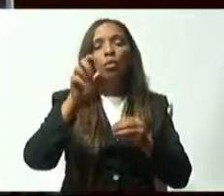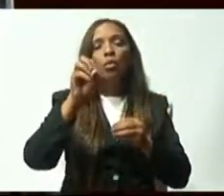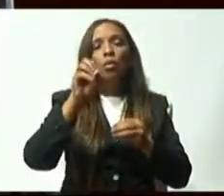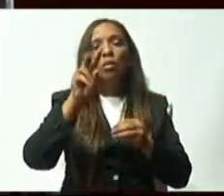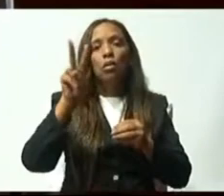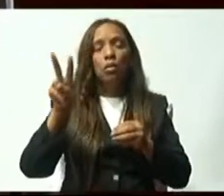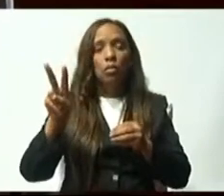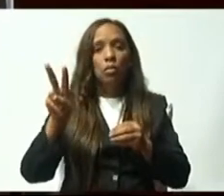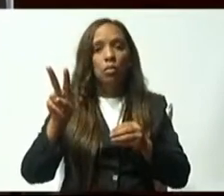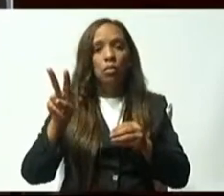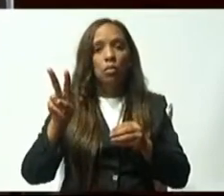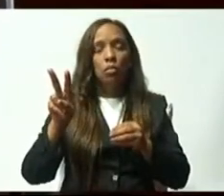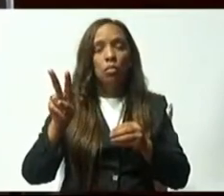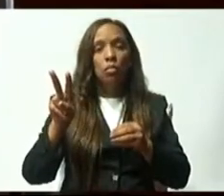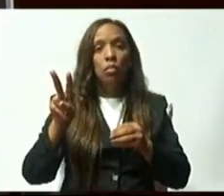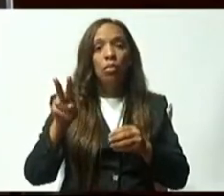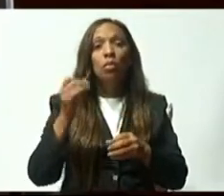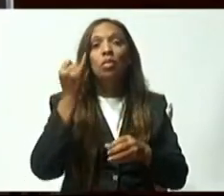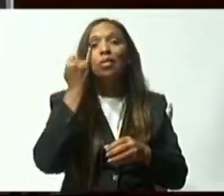llamar.